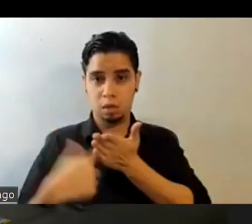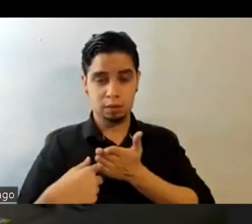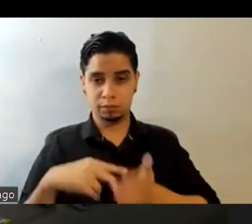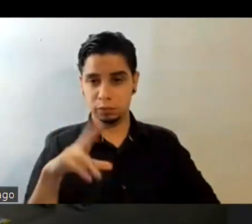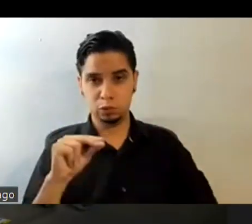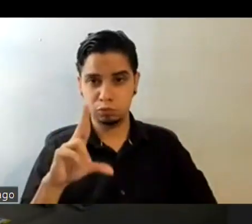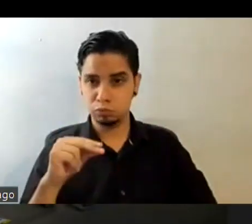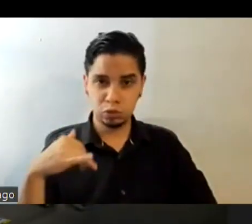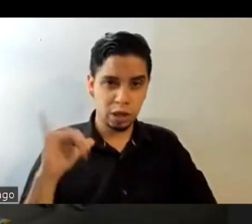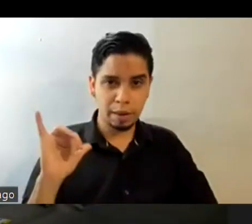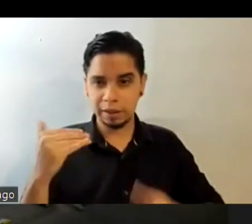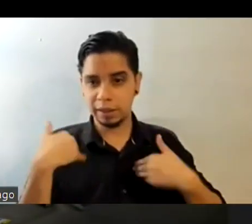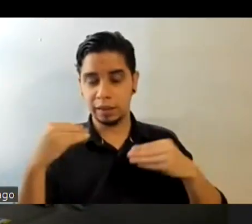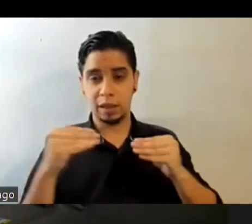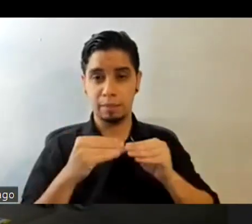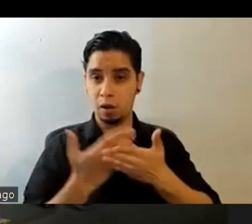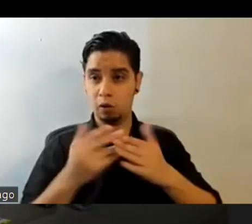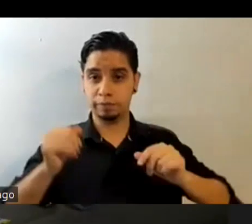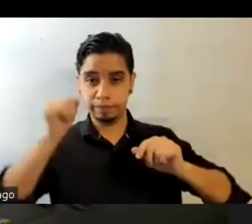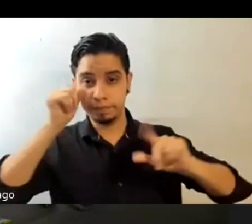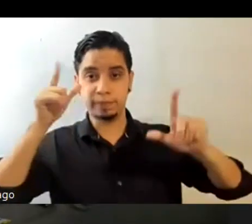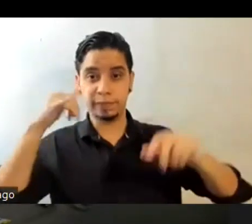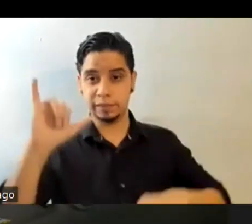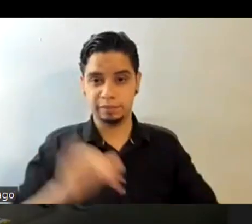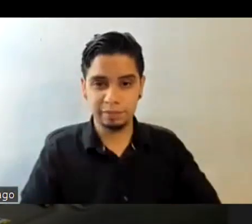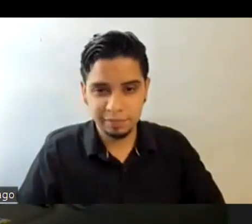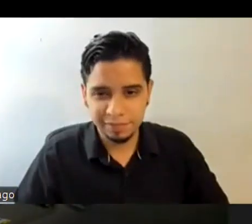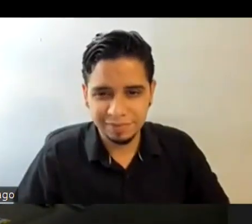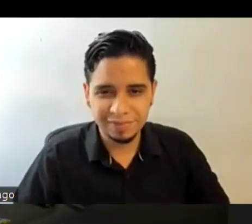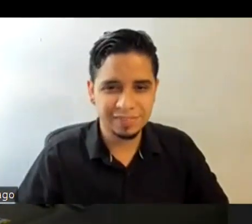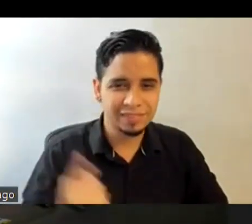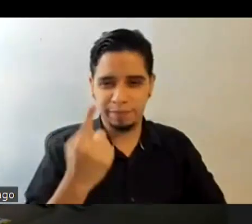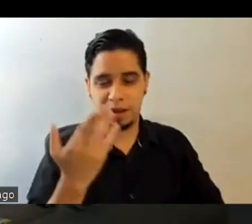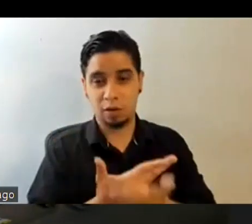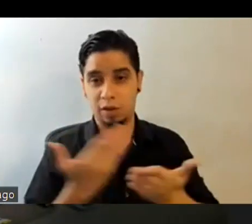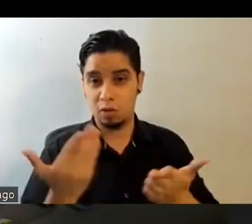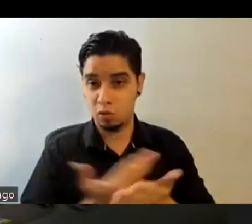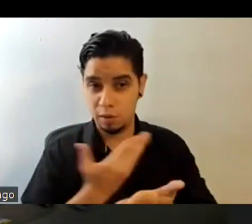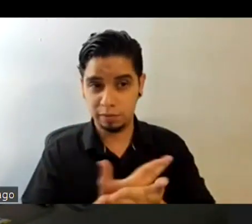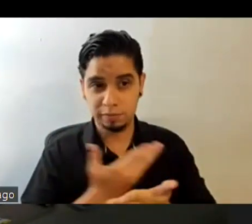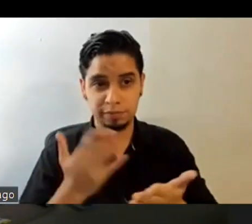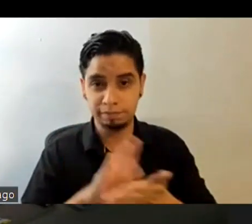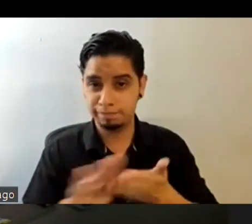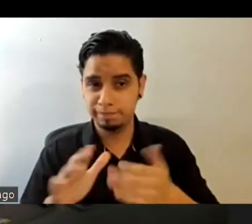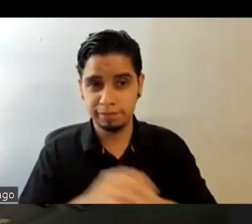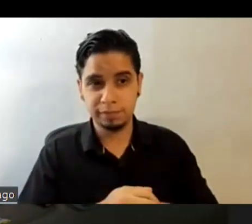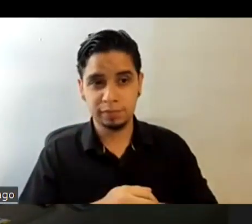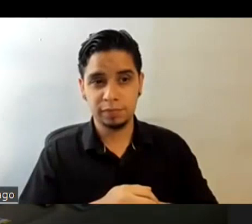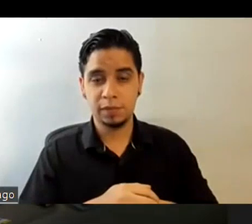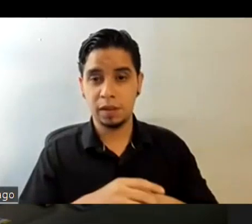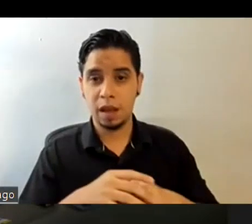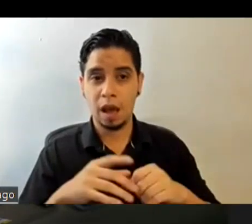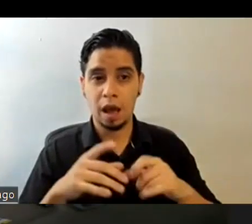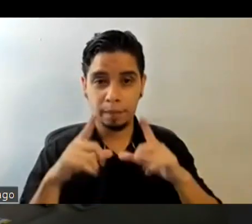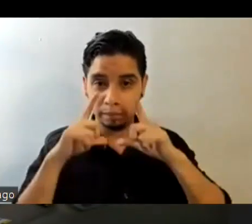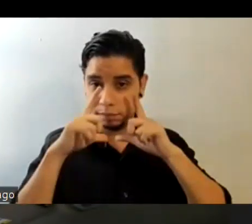Y no, todavía nos sigue sorprendiendo. Siempre hay primicias. No, chévere. Lo de la máscara me mató, yo no sabía